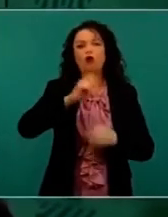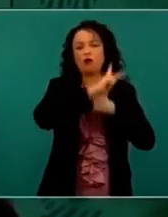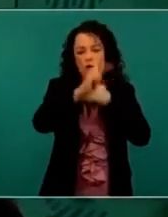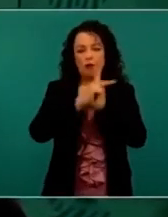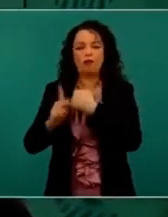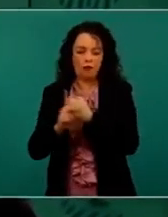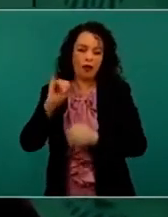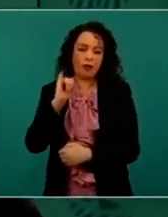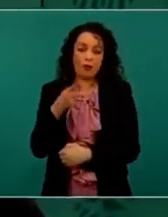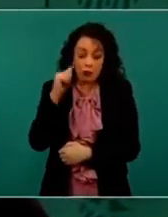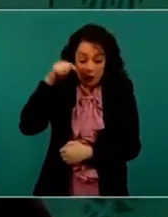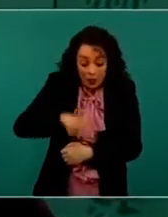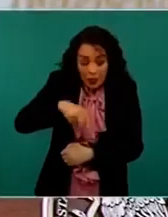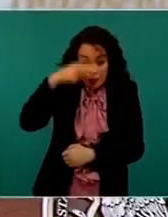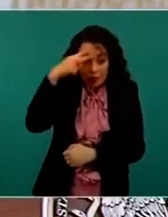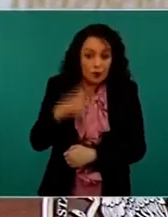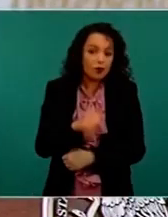pero aquí